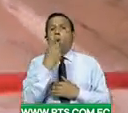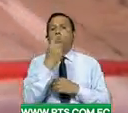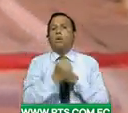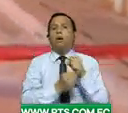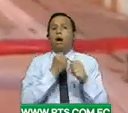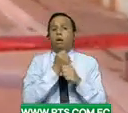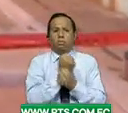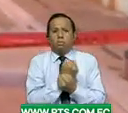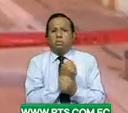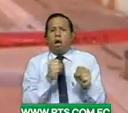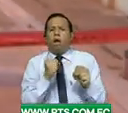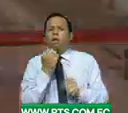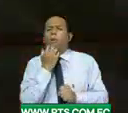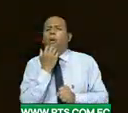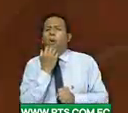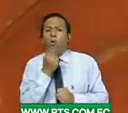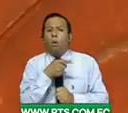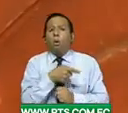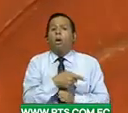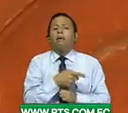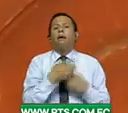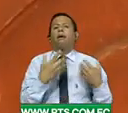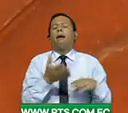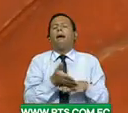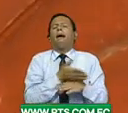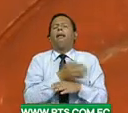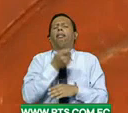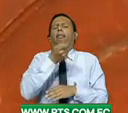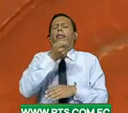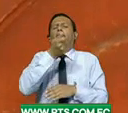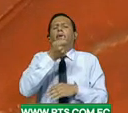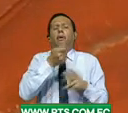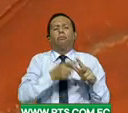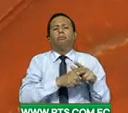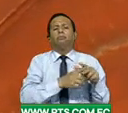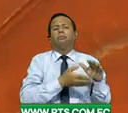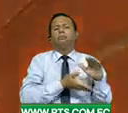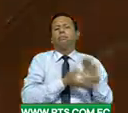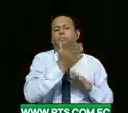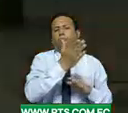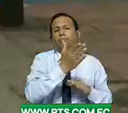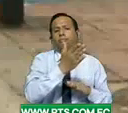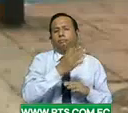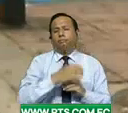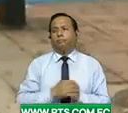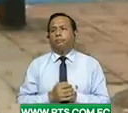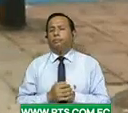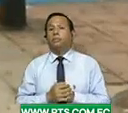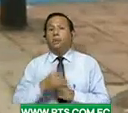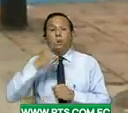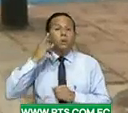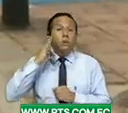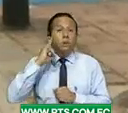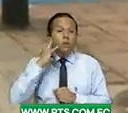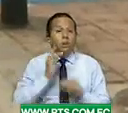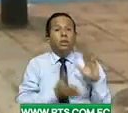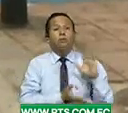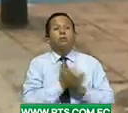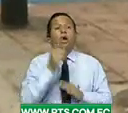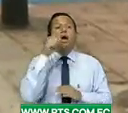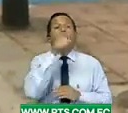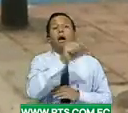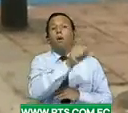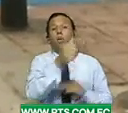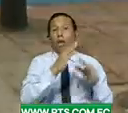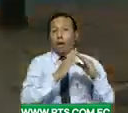tenía pocos minutos de haberse retirado de la casa. Porque la niña estaba allá donde mi hermana, por eso la niña como que se salva. Este es un